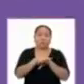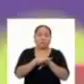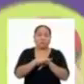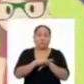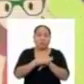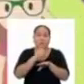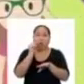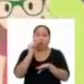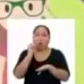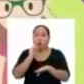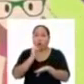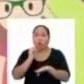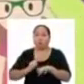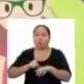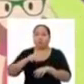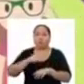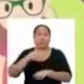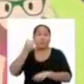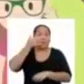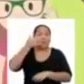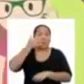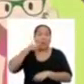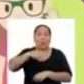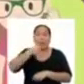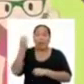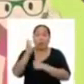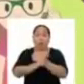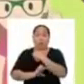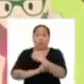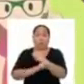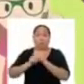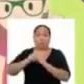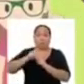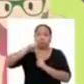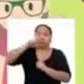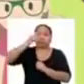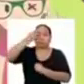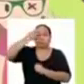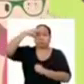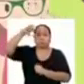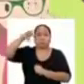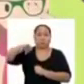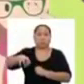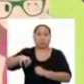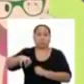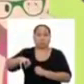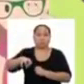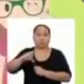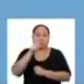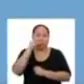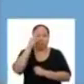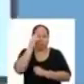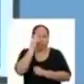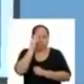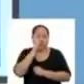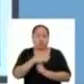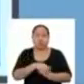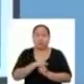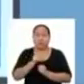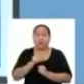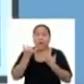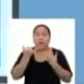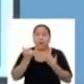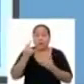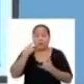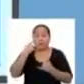caras. Sí, pues Helga, hacer una llamada a otro país podía costarte un ojo de la cara. Cuidado que te quedes tuerta. Hoy se conoce